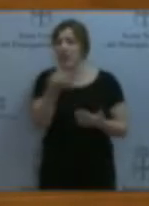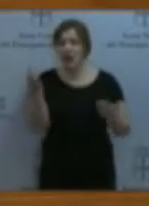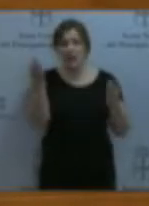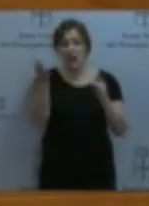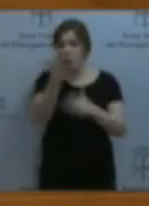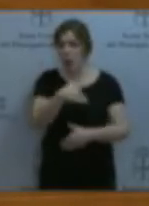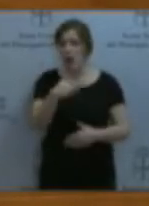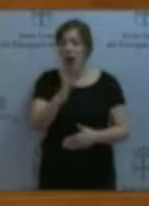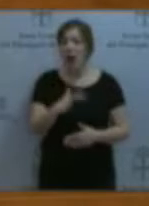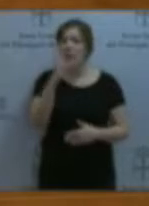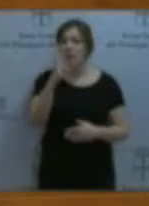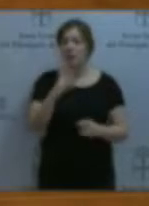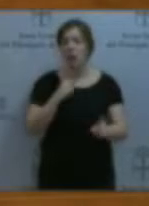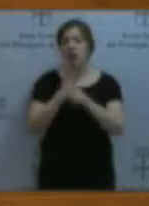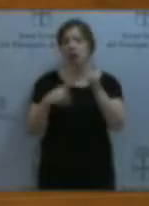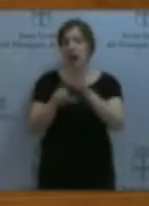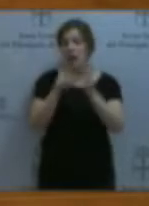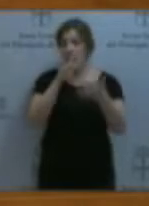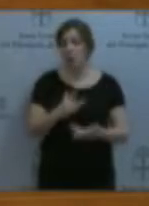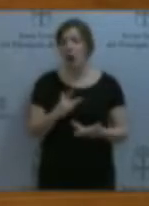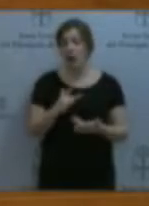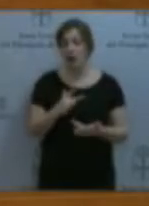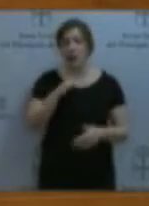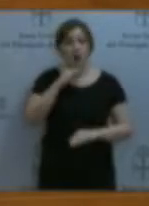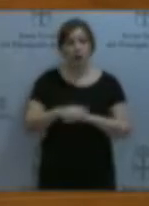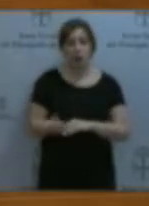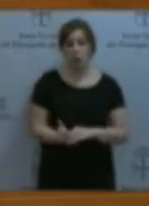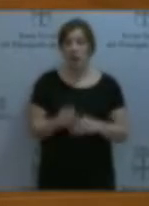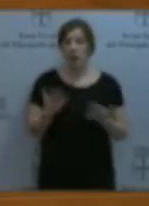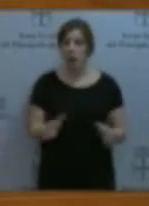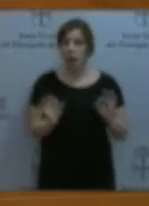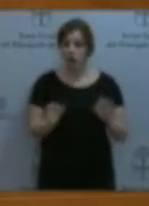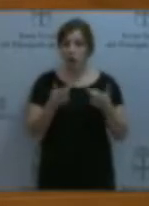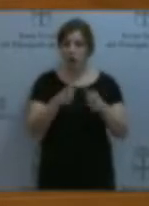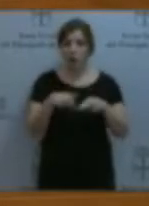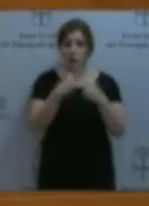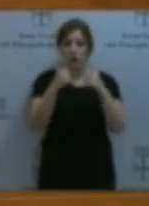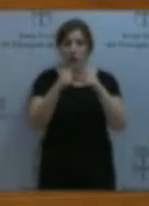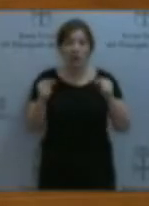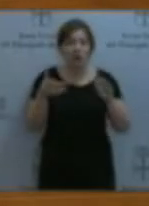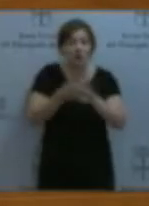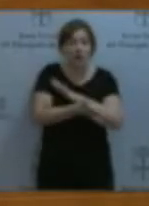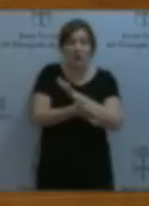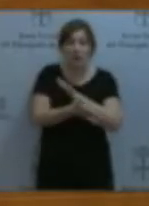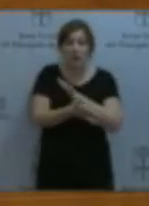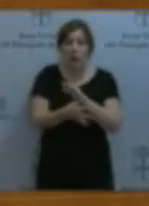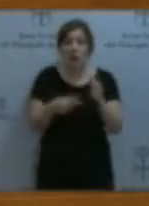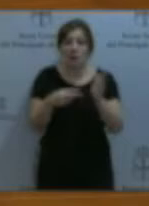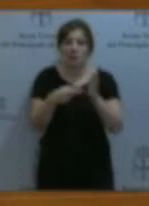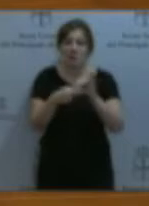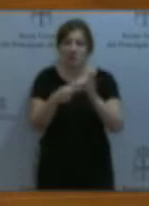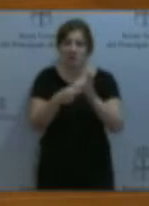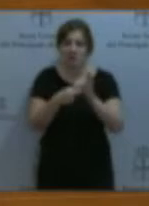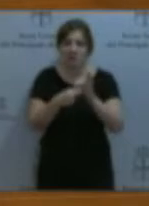además confrontan con la legislación vigente incumpliéndola. Pero es que el sector público asturiano, señorías, son las puertas giratorias de la Federación